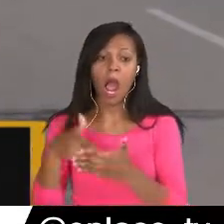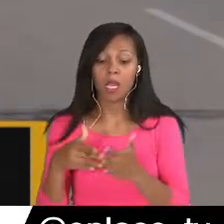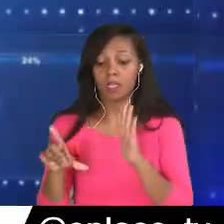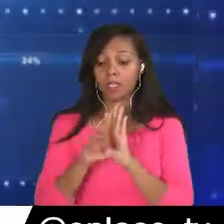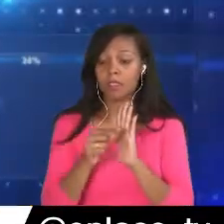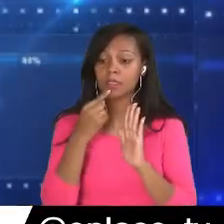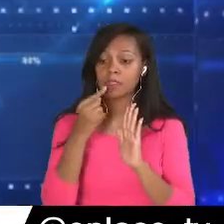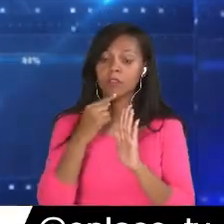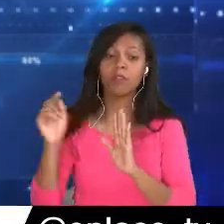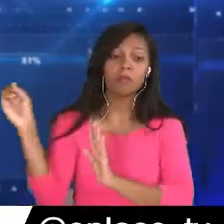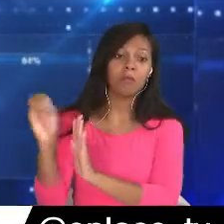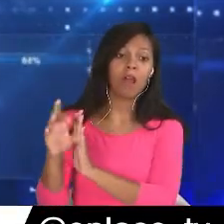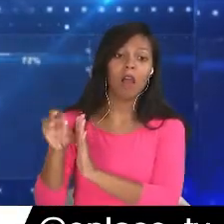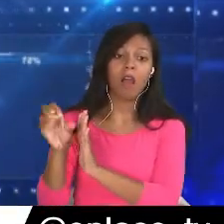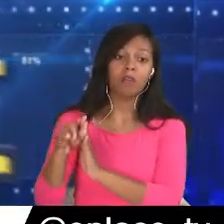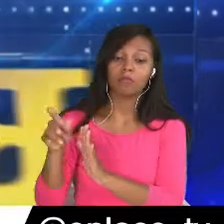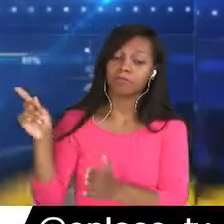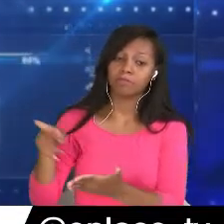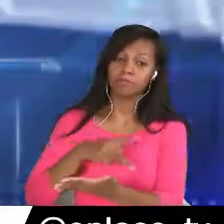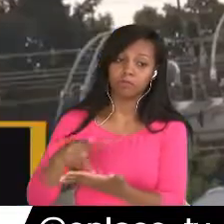sanitario.